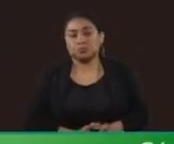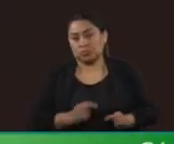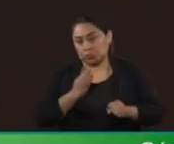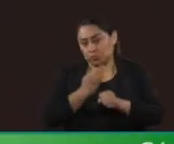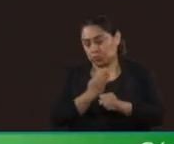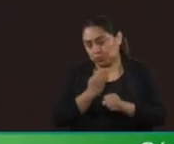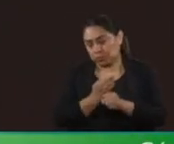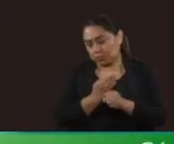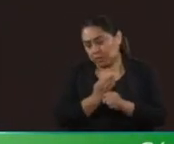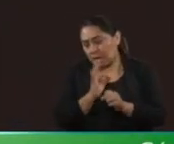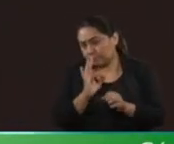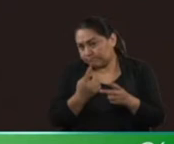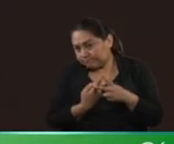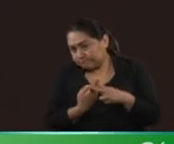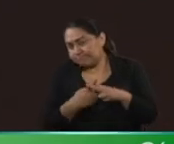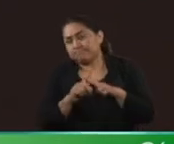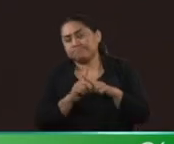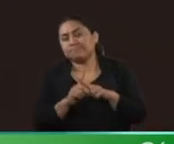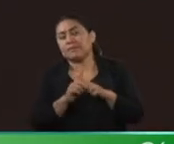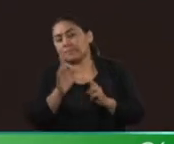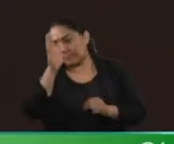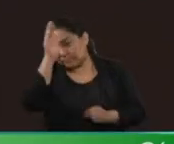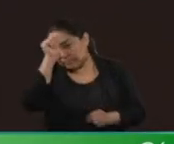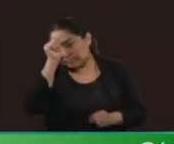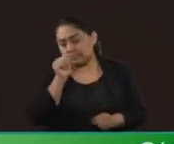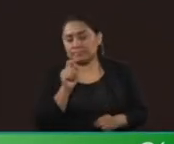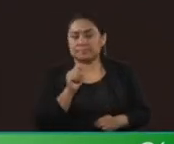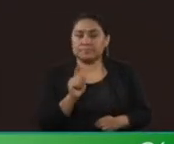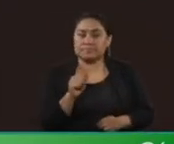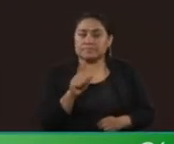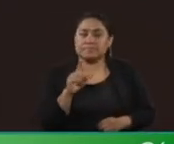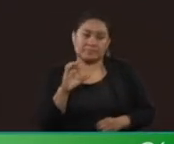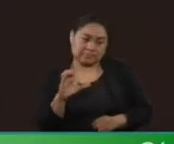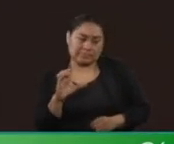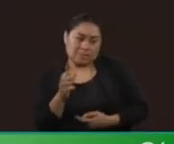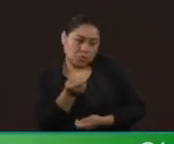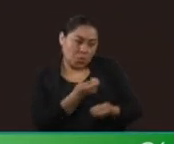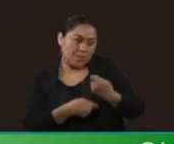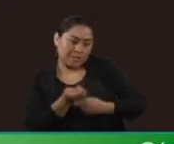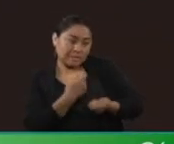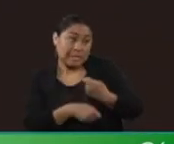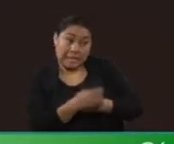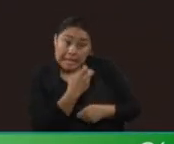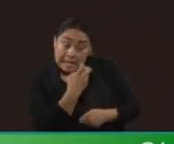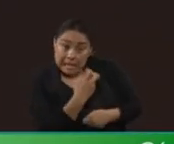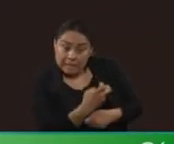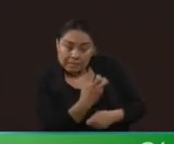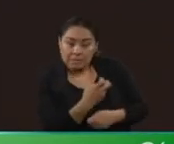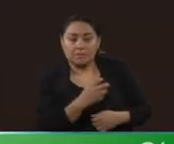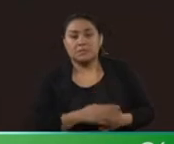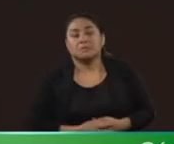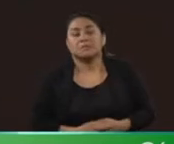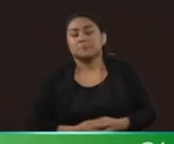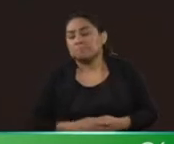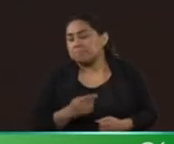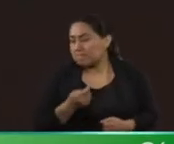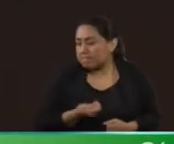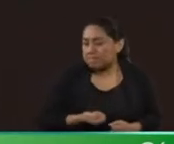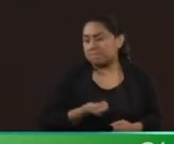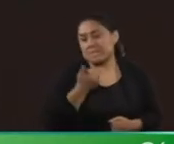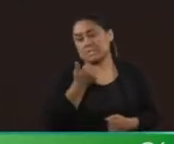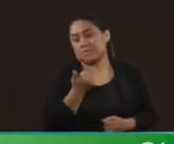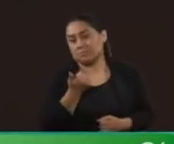marcha del tratado libre comercio que sin duda fue y sigue siendo la principal